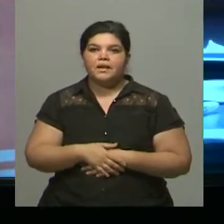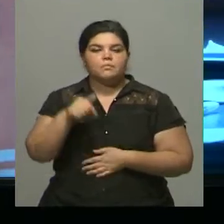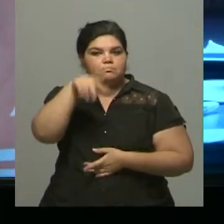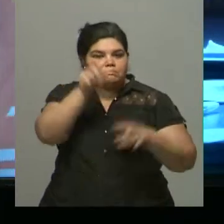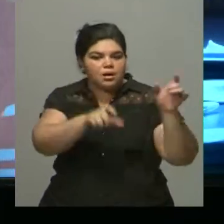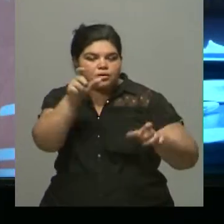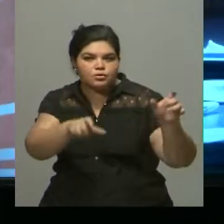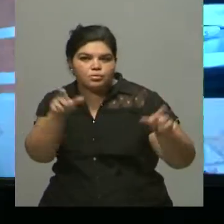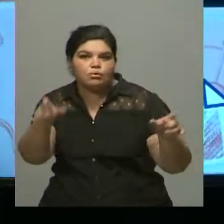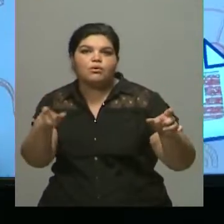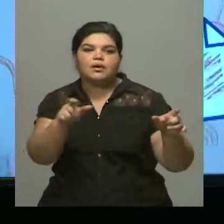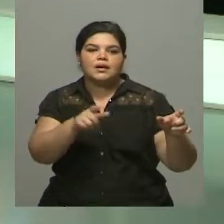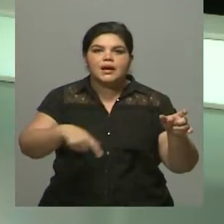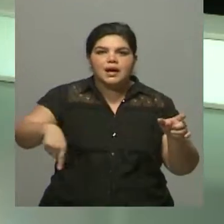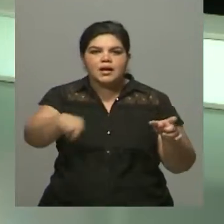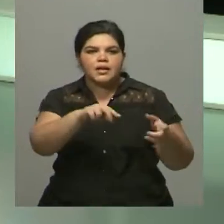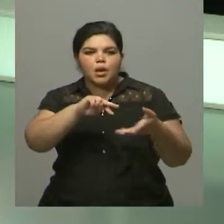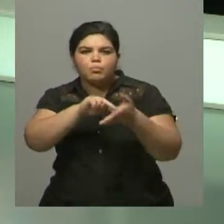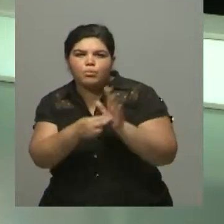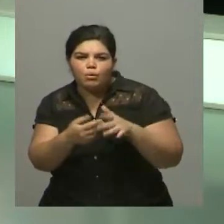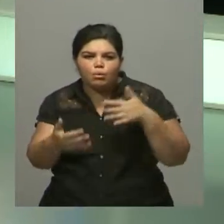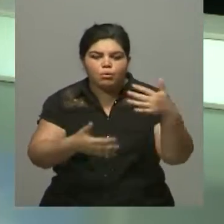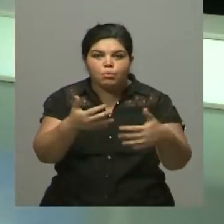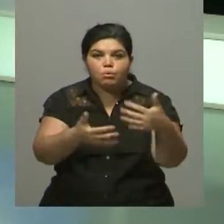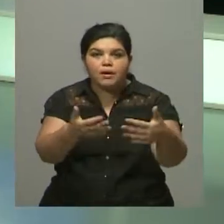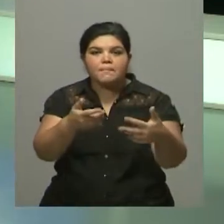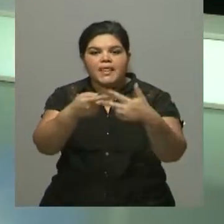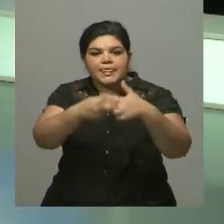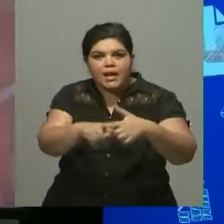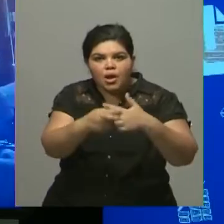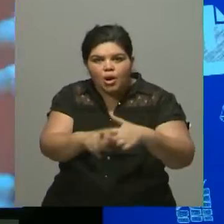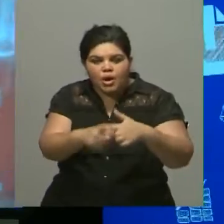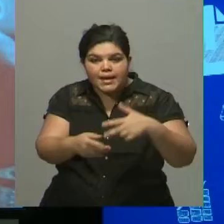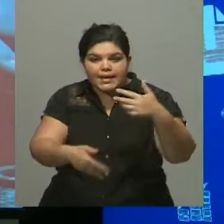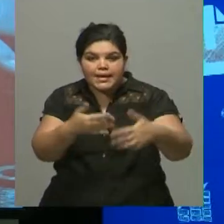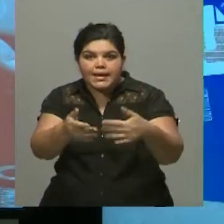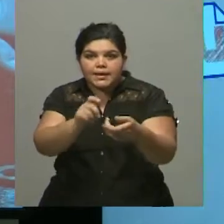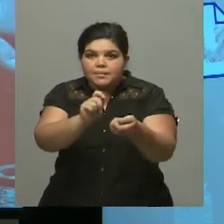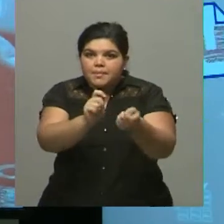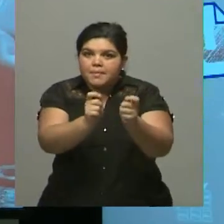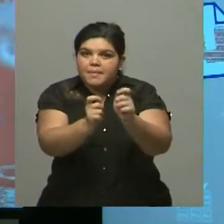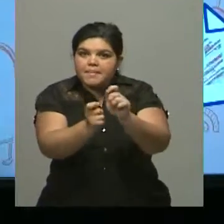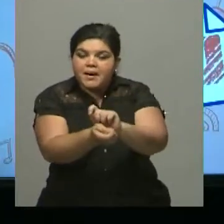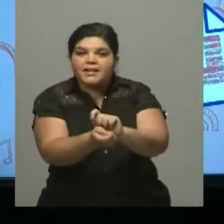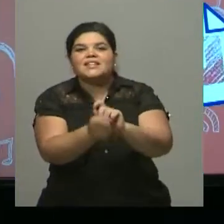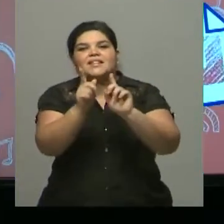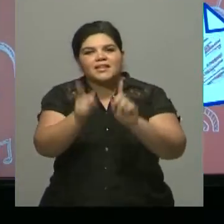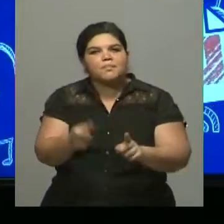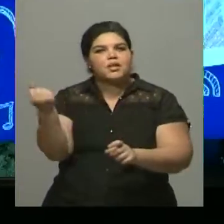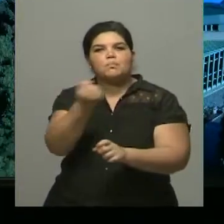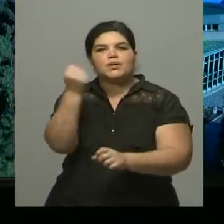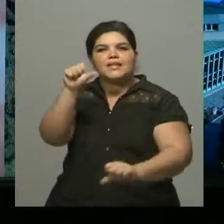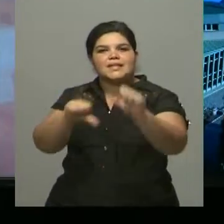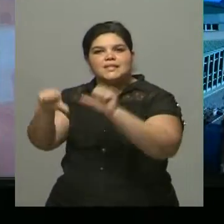humanización o de problematización social a todo el proceso de tecnologización. Hay como un devenir de las ciencias humanas también en estos